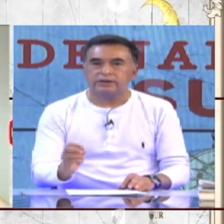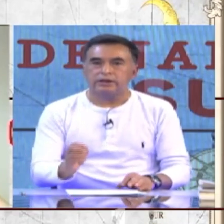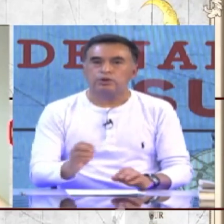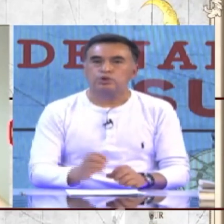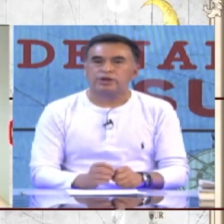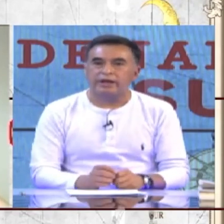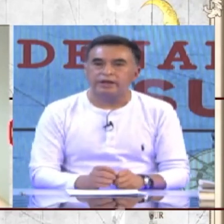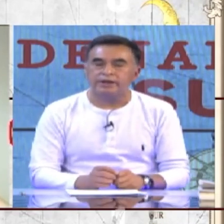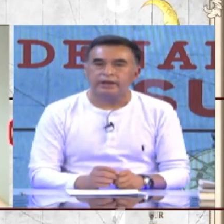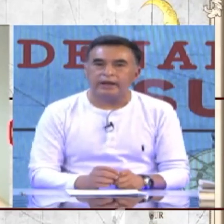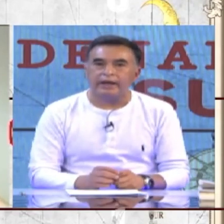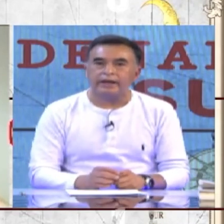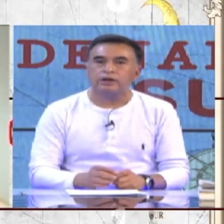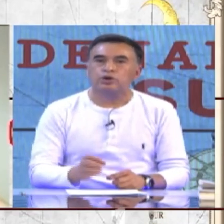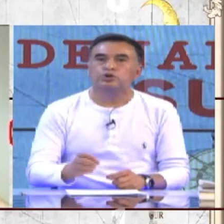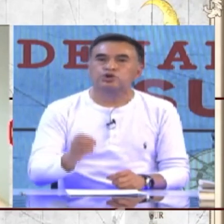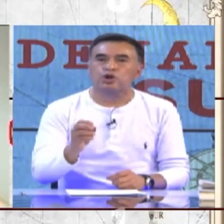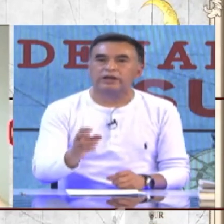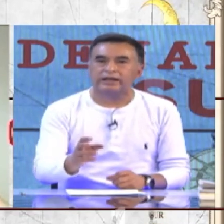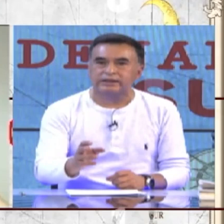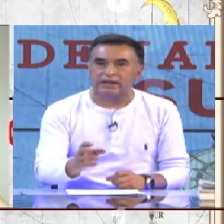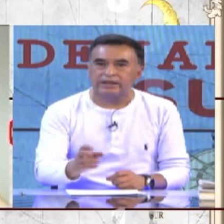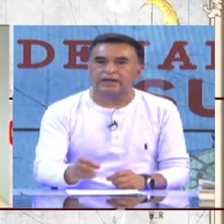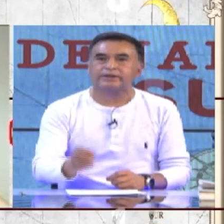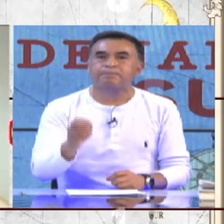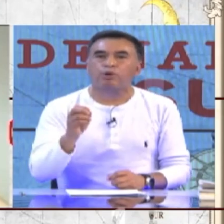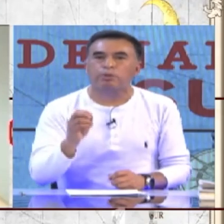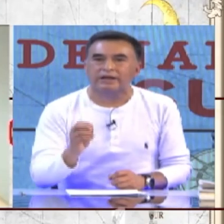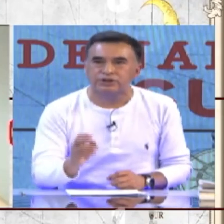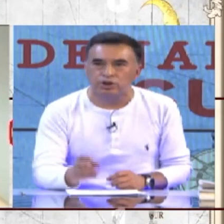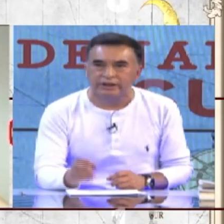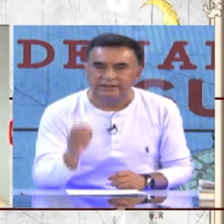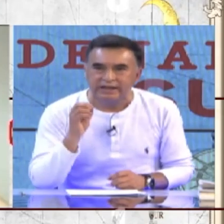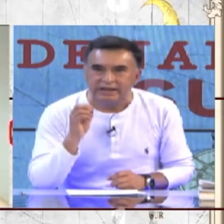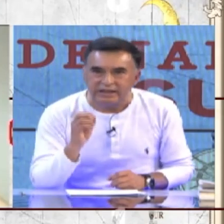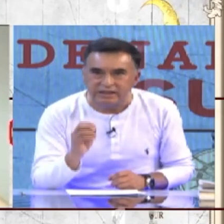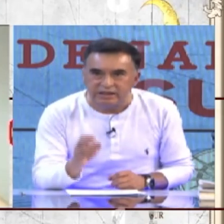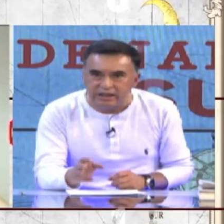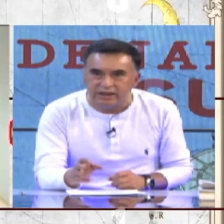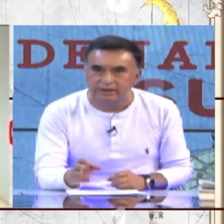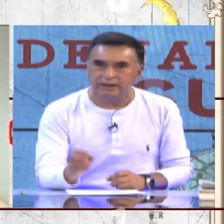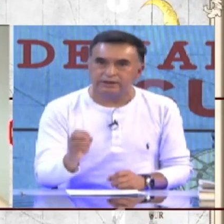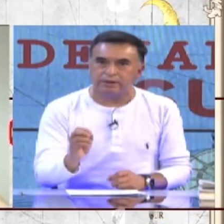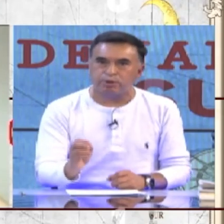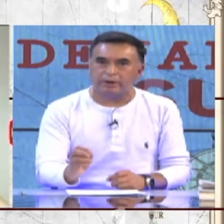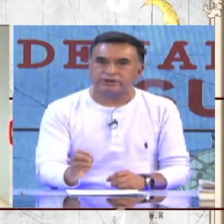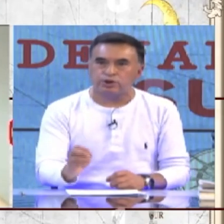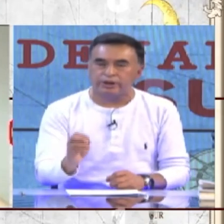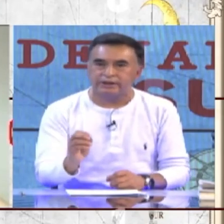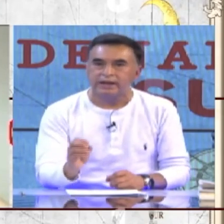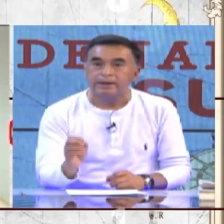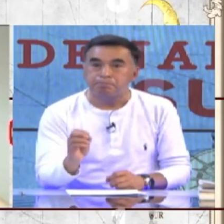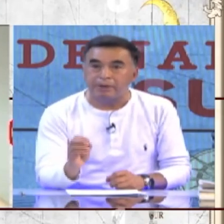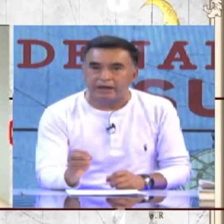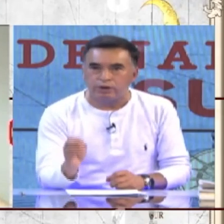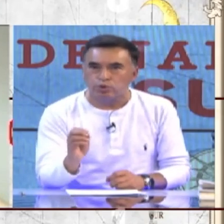que ha tenido USAID en el control de la natalidad de poblaciones indígenas y de